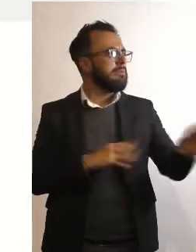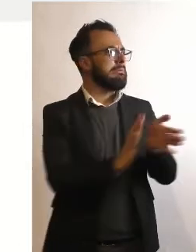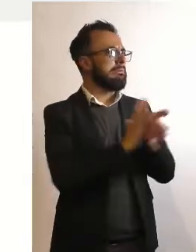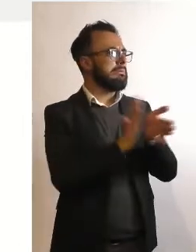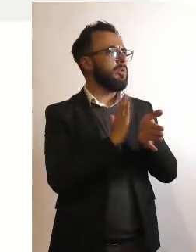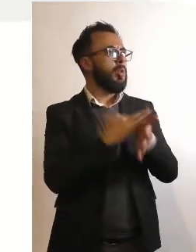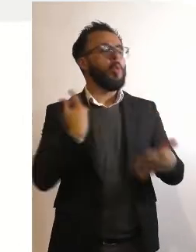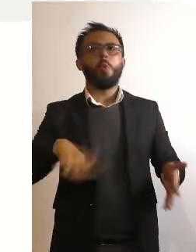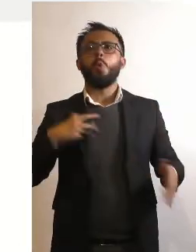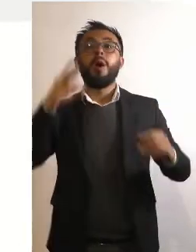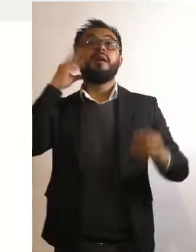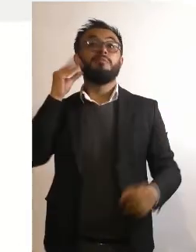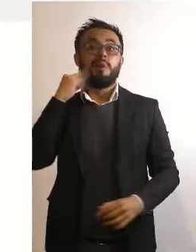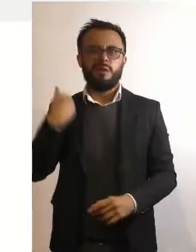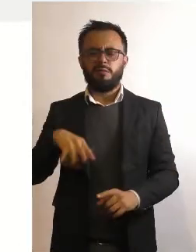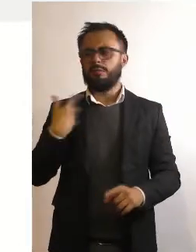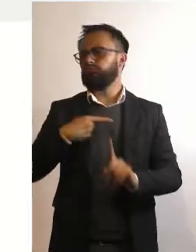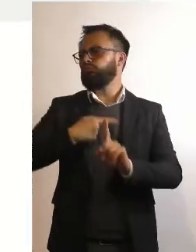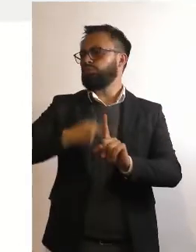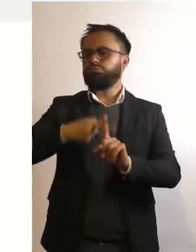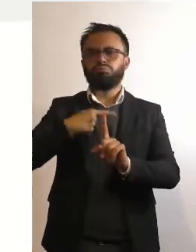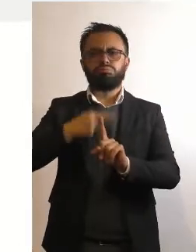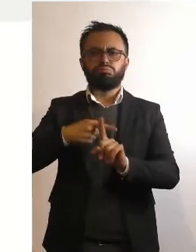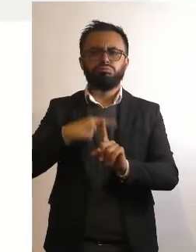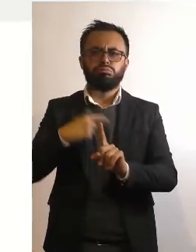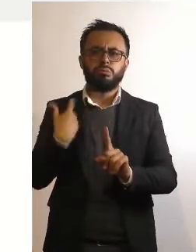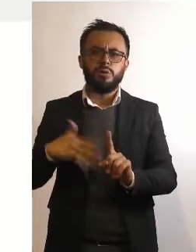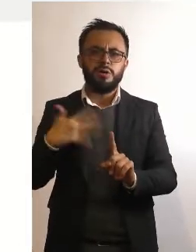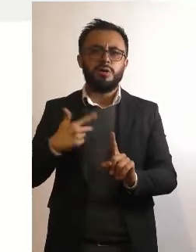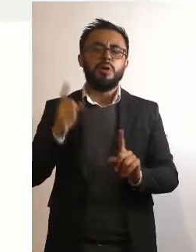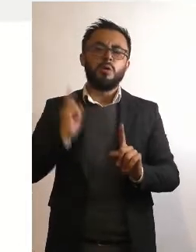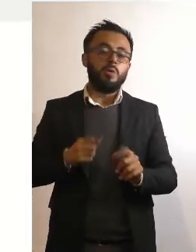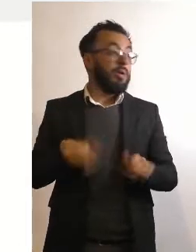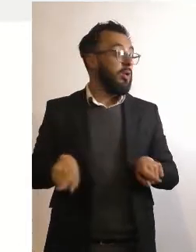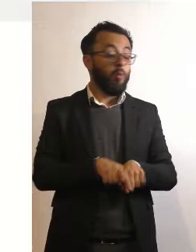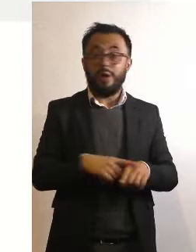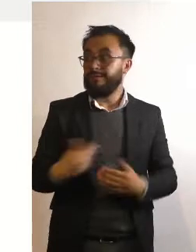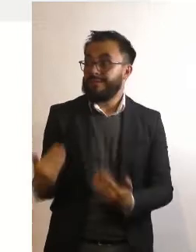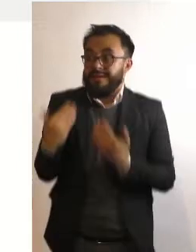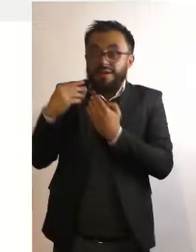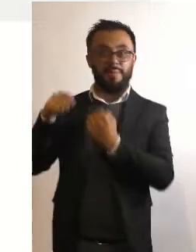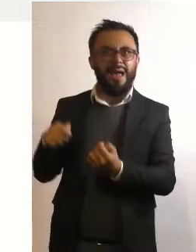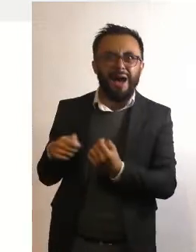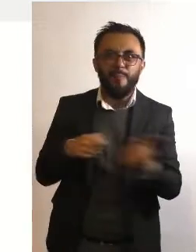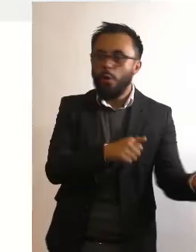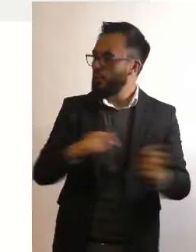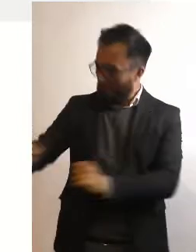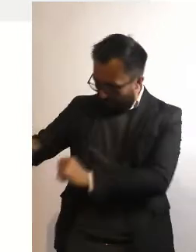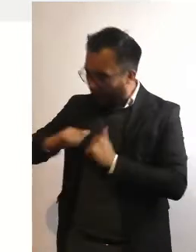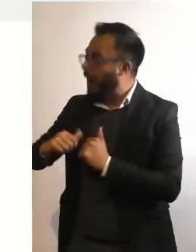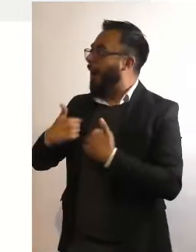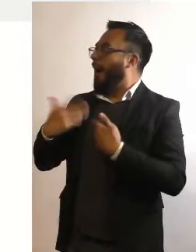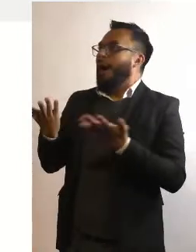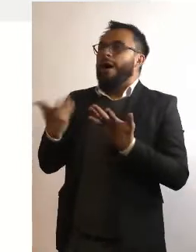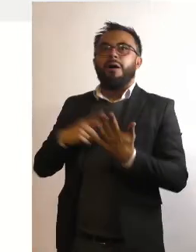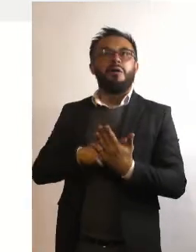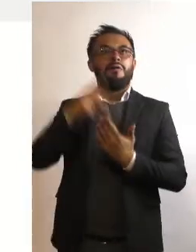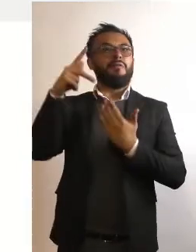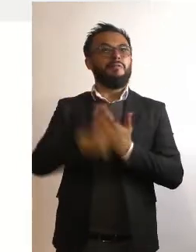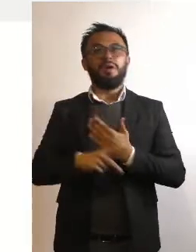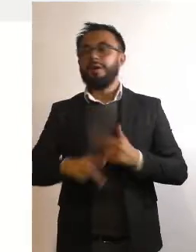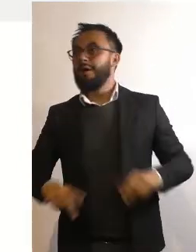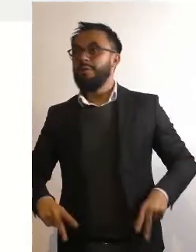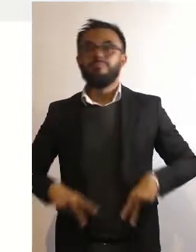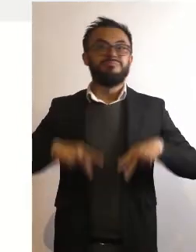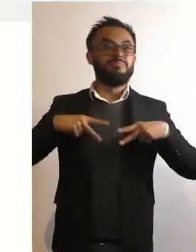abrió y generar ese nuevo proyecto de vida para ellos al poder tener esa oportunidad de estar en una